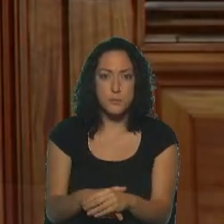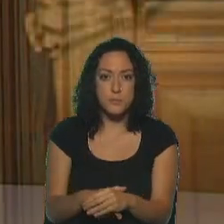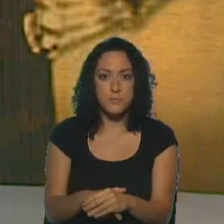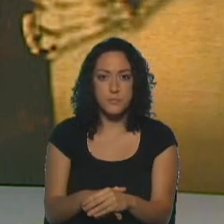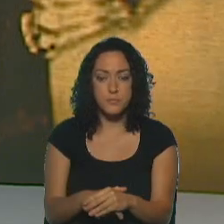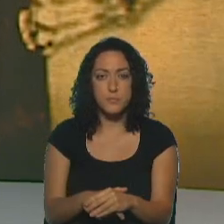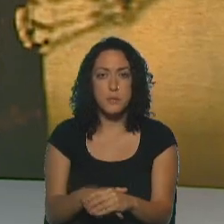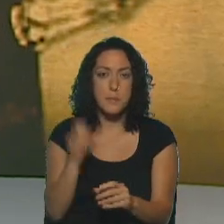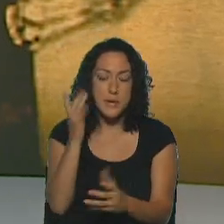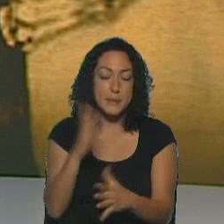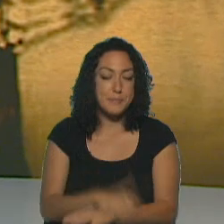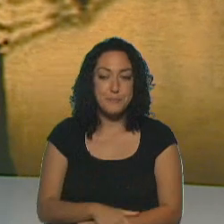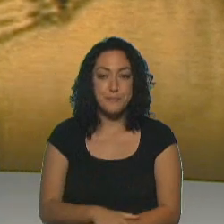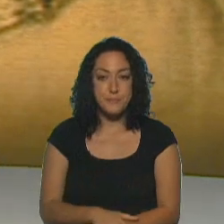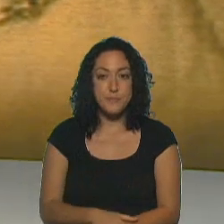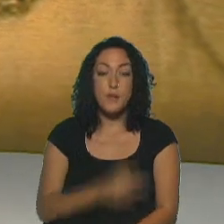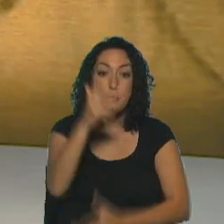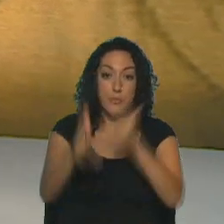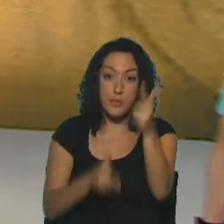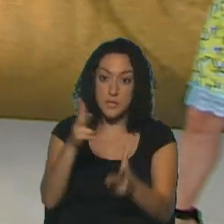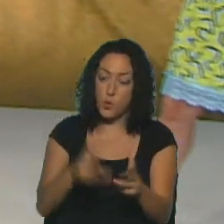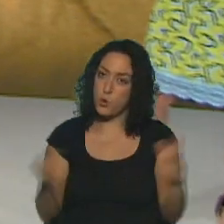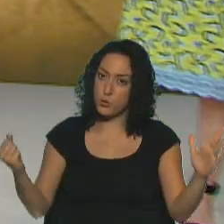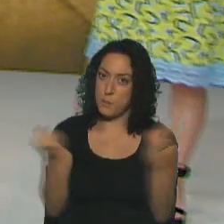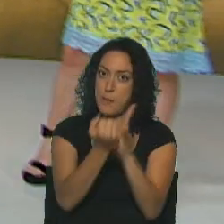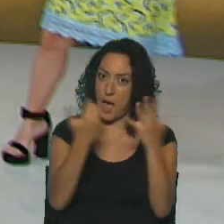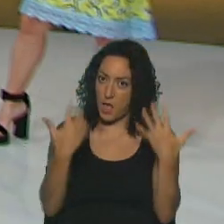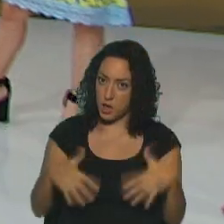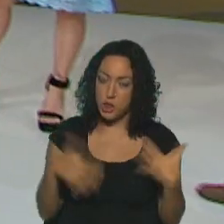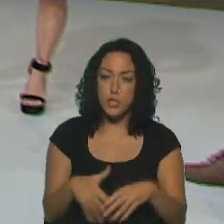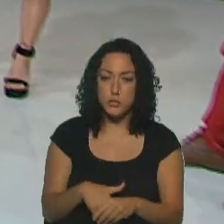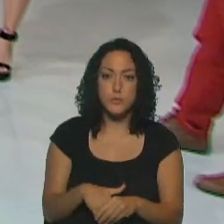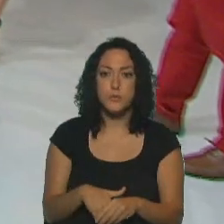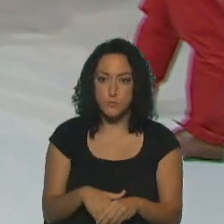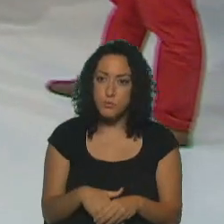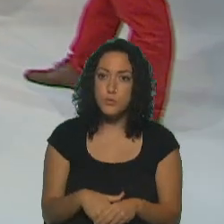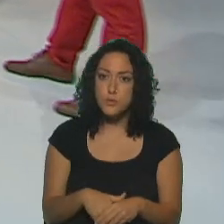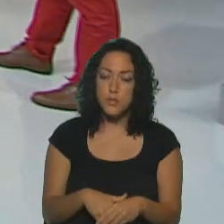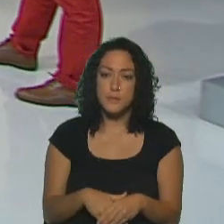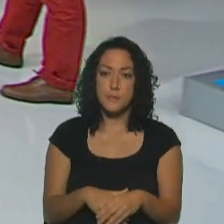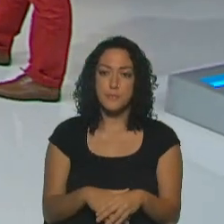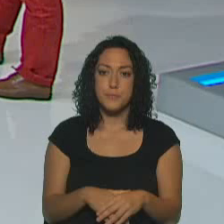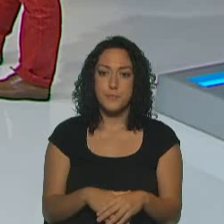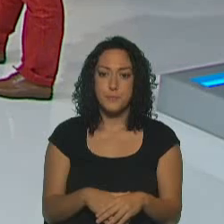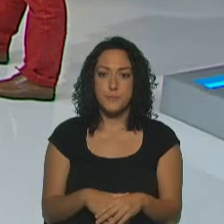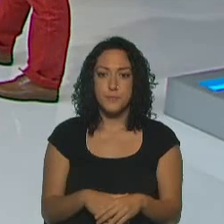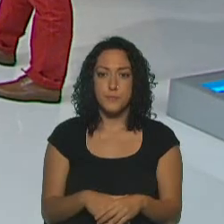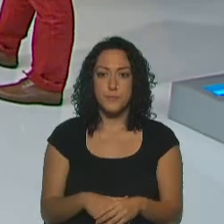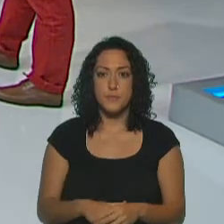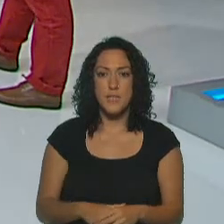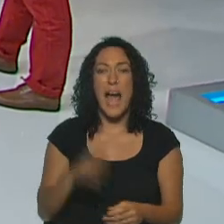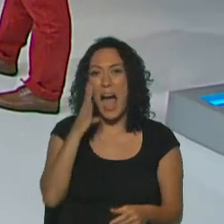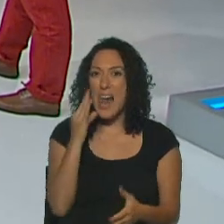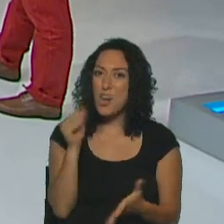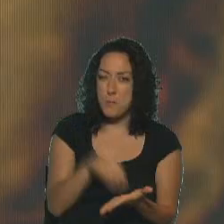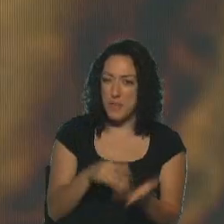mucho. Un discurso de alto impacto, de alto voltaje. Déjame dar una vueltita